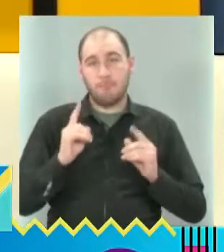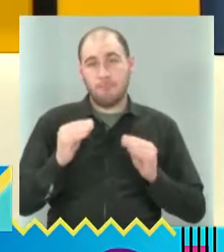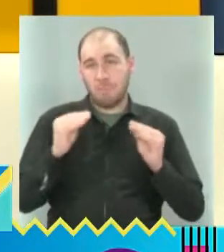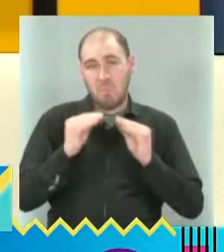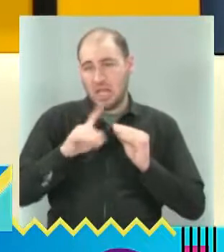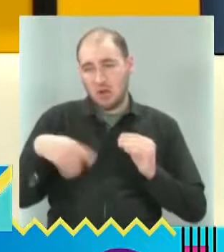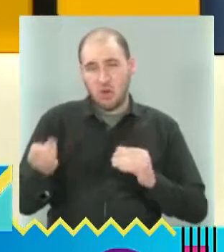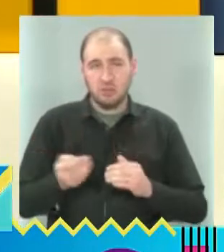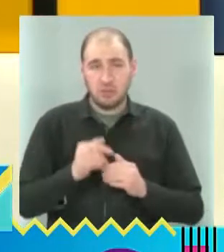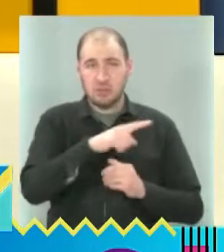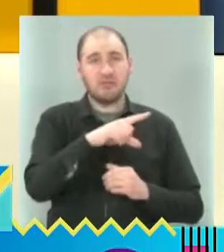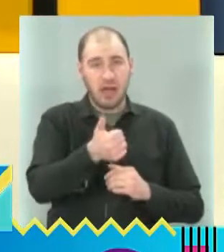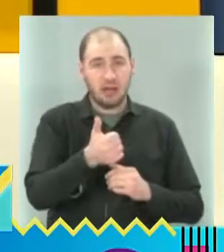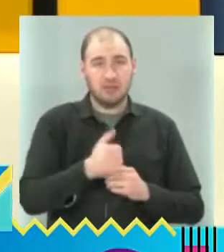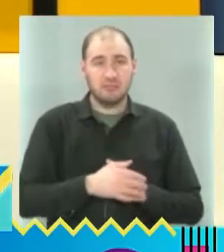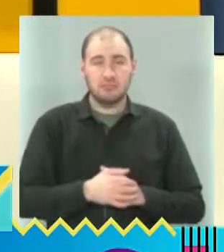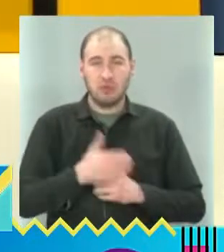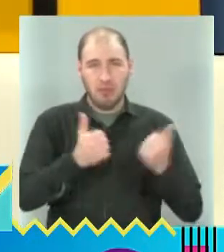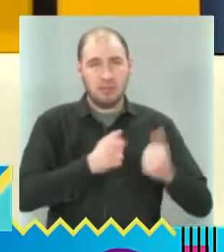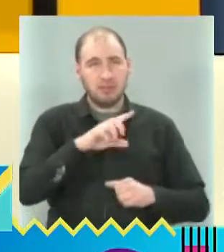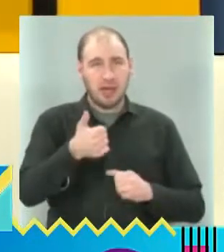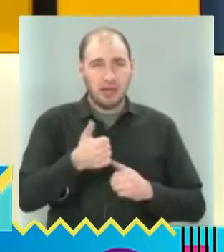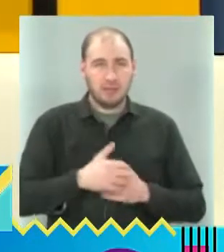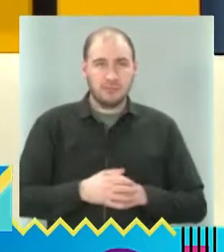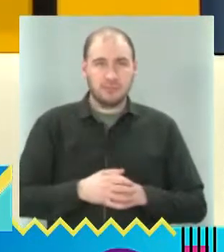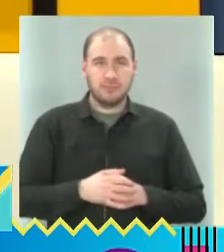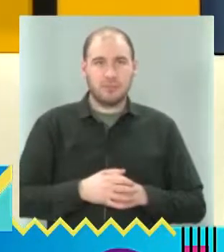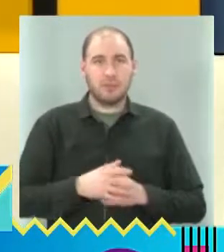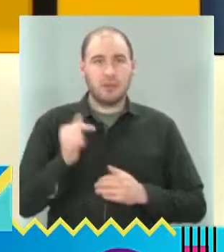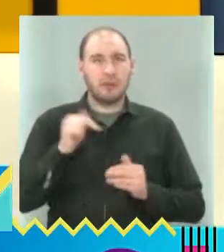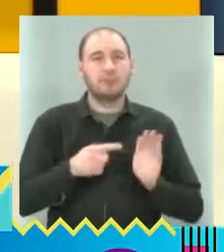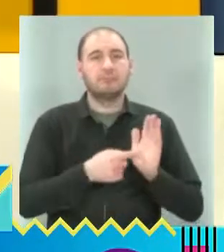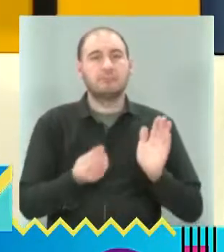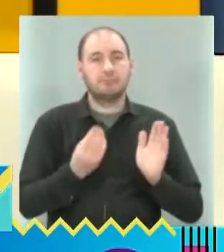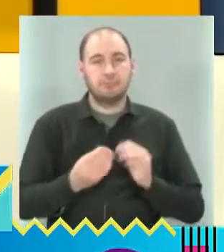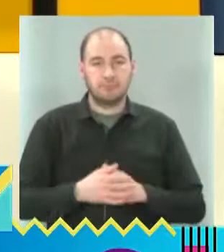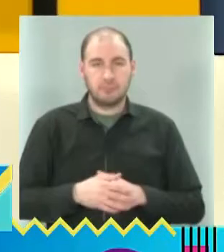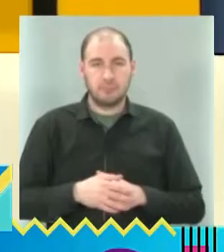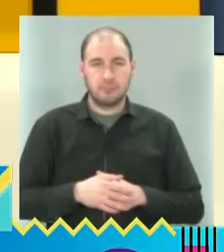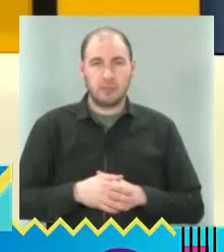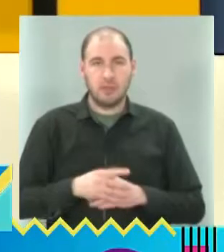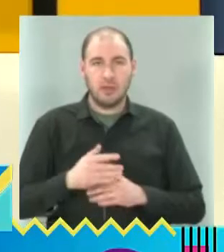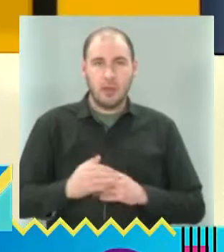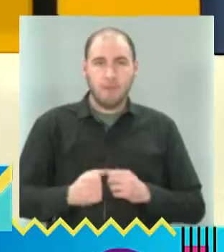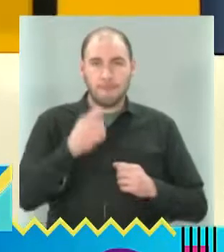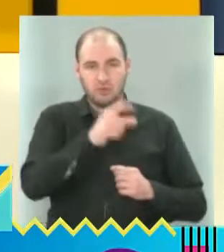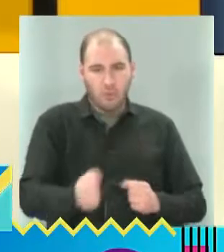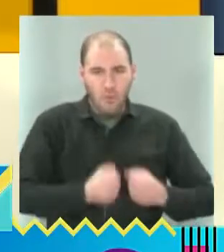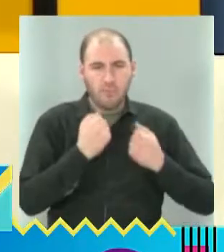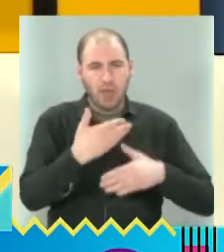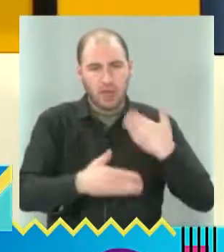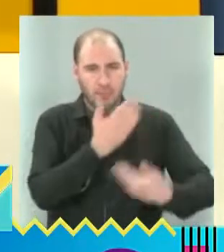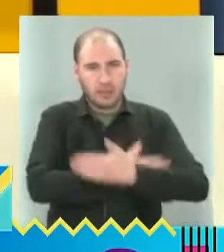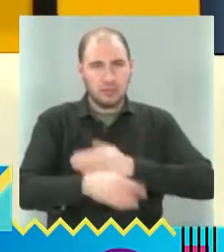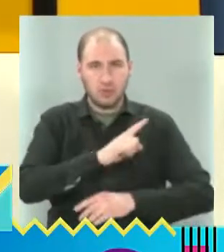pares y han ganado los concursos. O sea, lo que se ha visto no se potencia a la persona por la